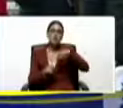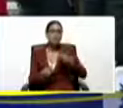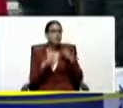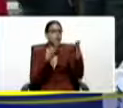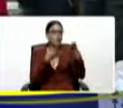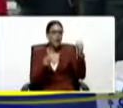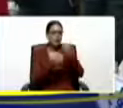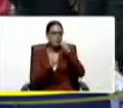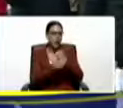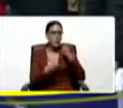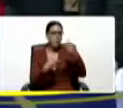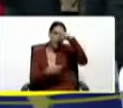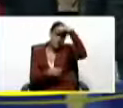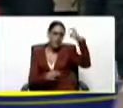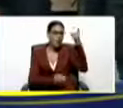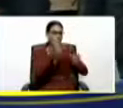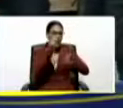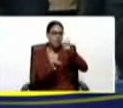trabajo.